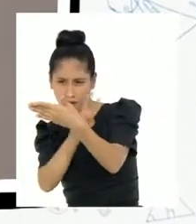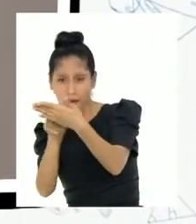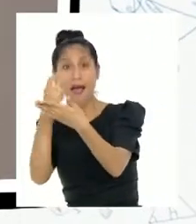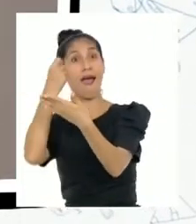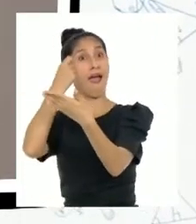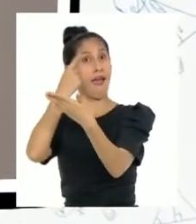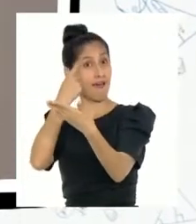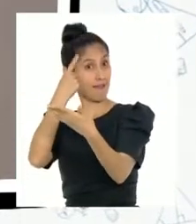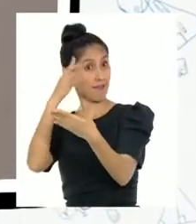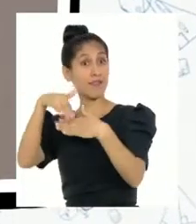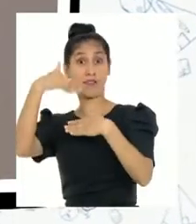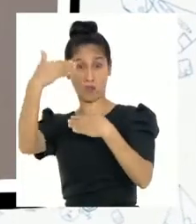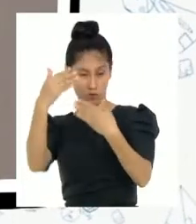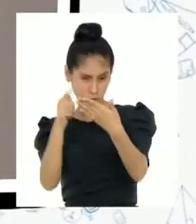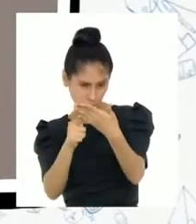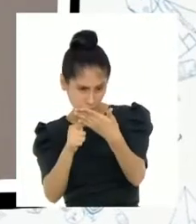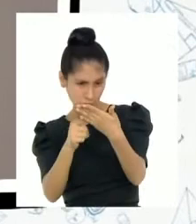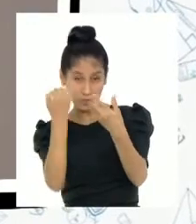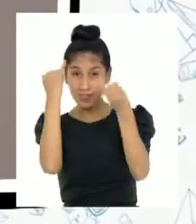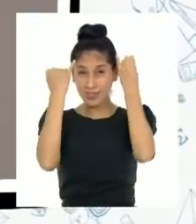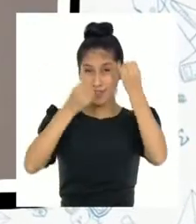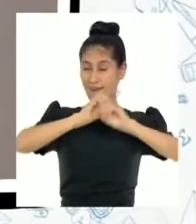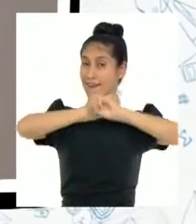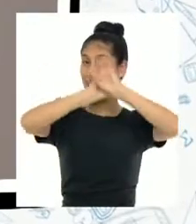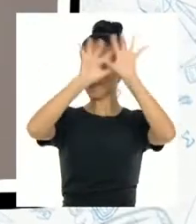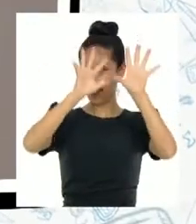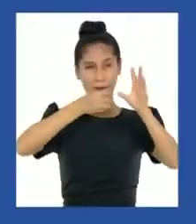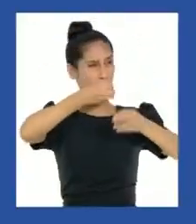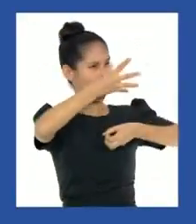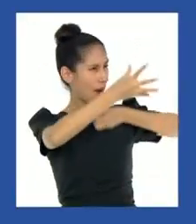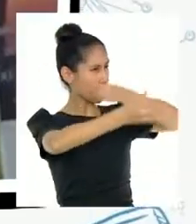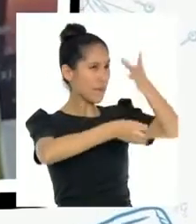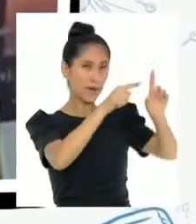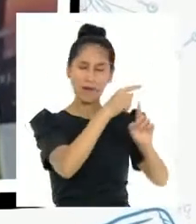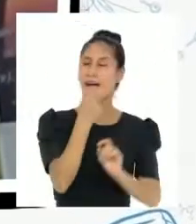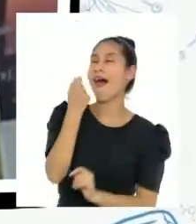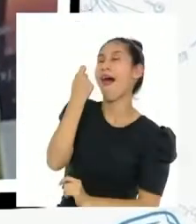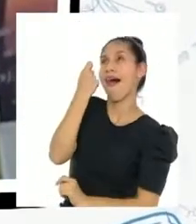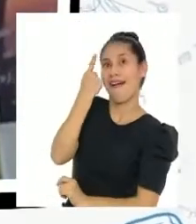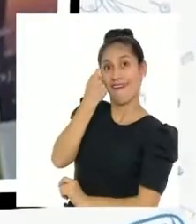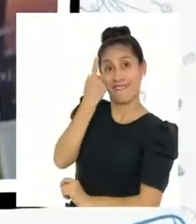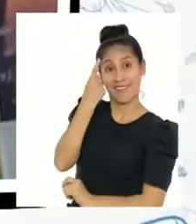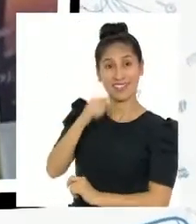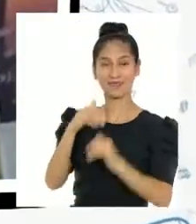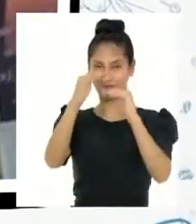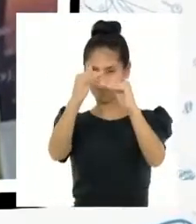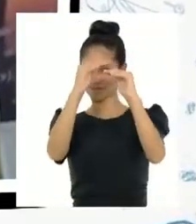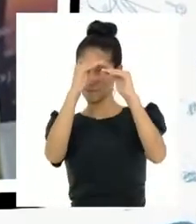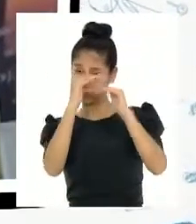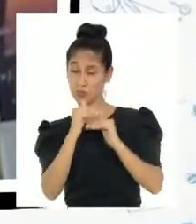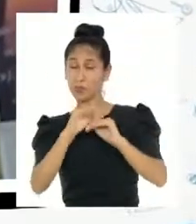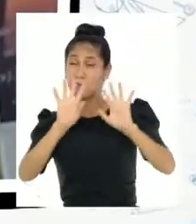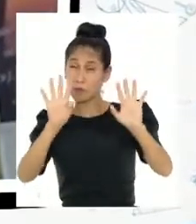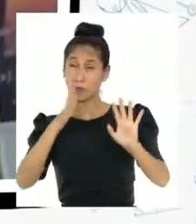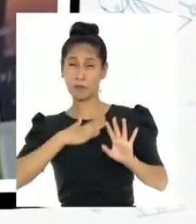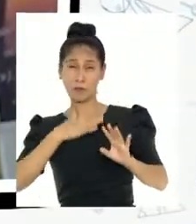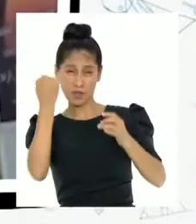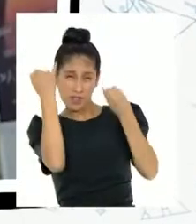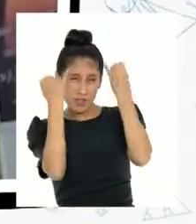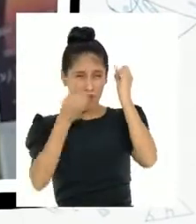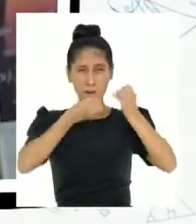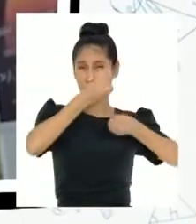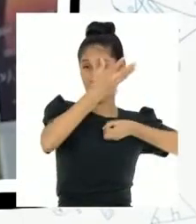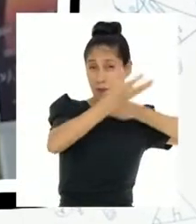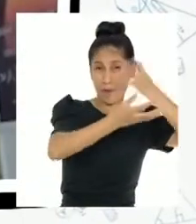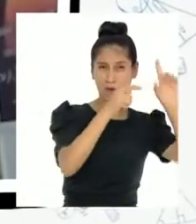personas y llevar mis ideas mucho más claras para que ellas puedan elegir bien. Bueno, si a él o ella no le convence mi idea, eso quiere